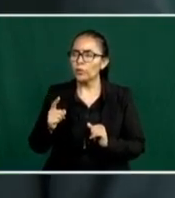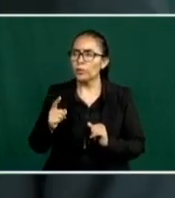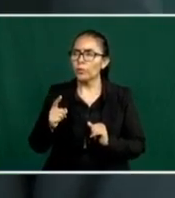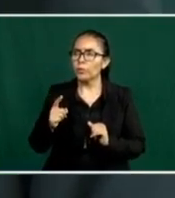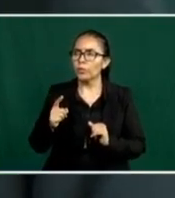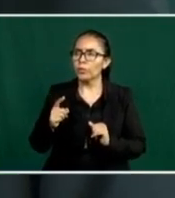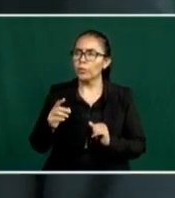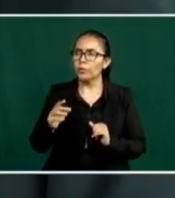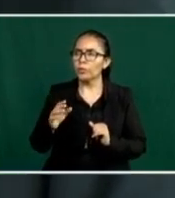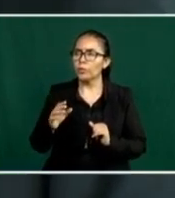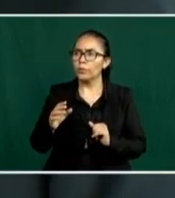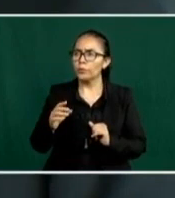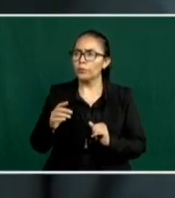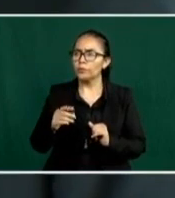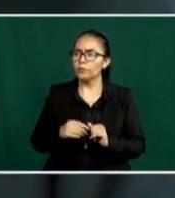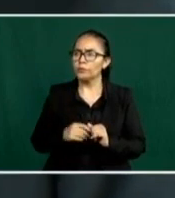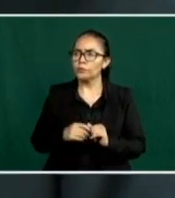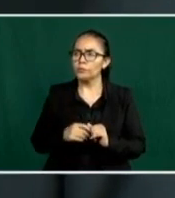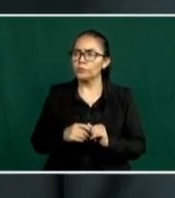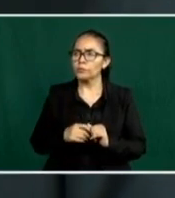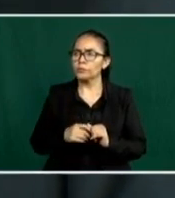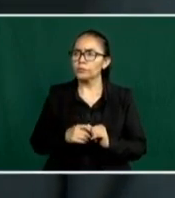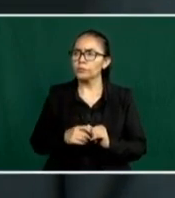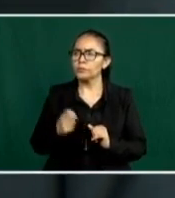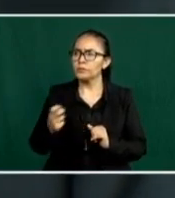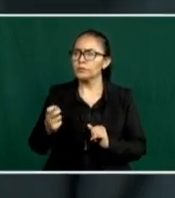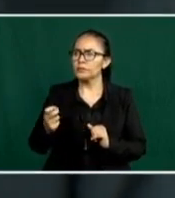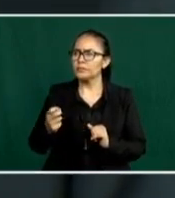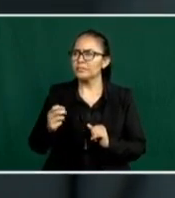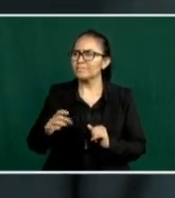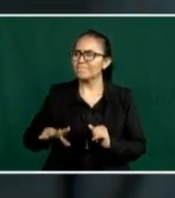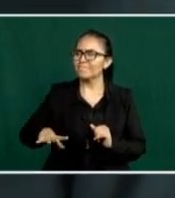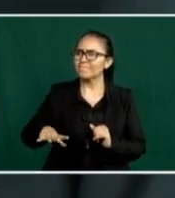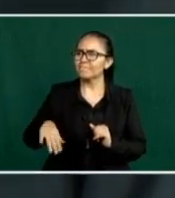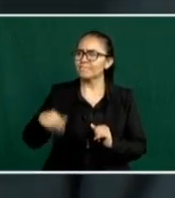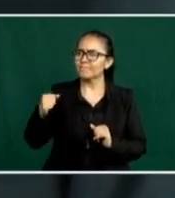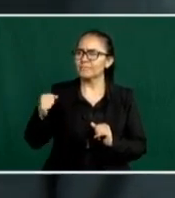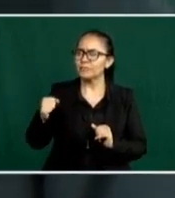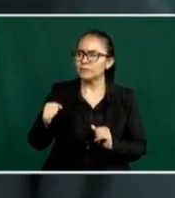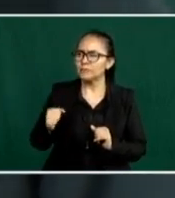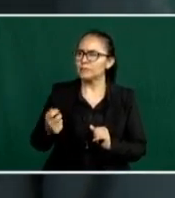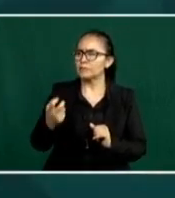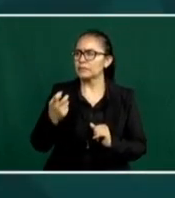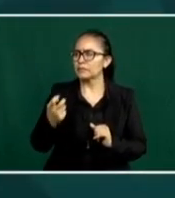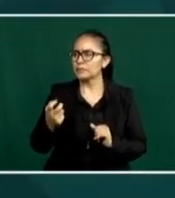Eso es lo que ellos dicen. En el supuesto que fuese así,